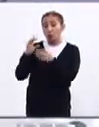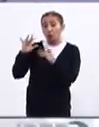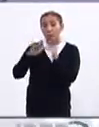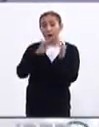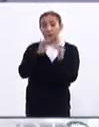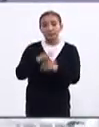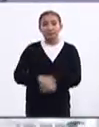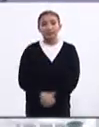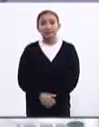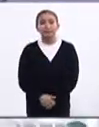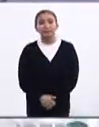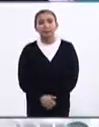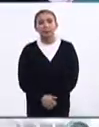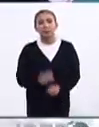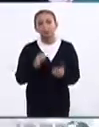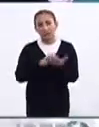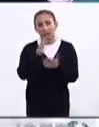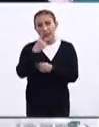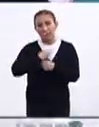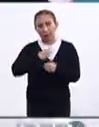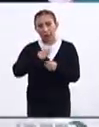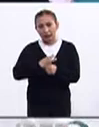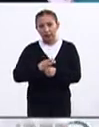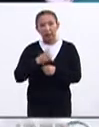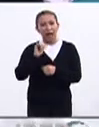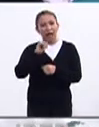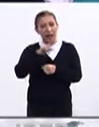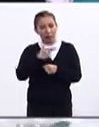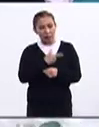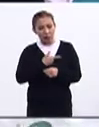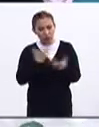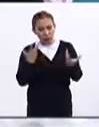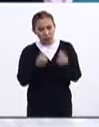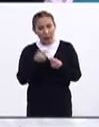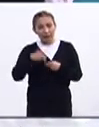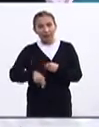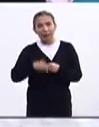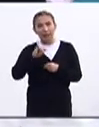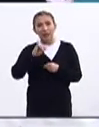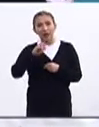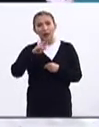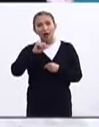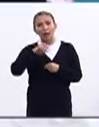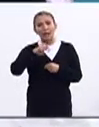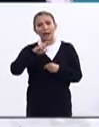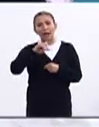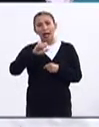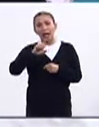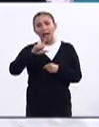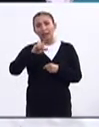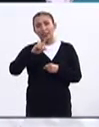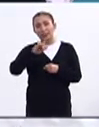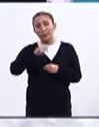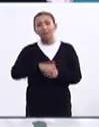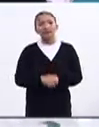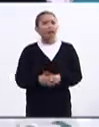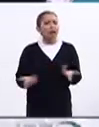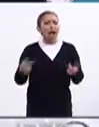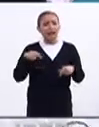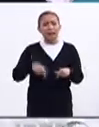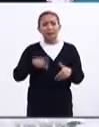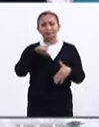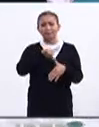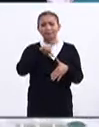está más cercana. Bueno, primero, muchas gracias por la invitación, Ana. Me da mucho gusto estar con ustedes en Iberoamérica al día. Digamos que en